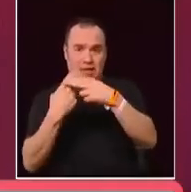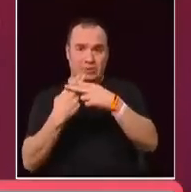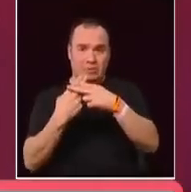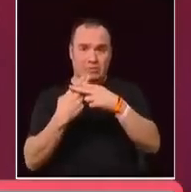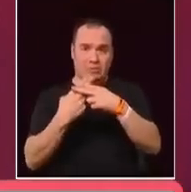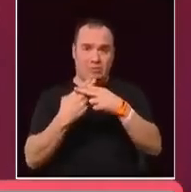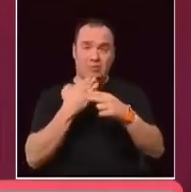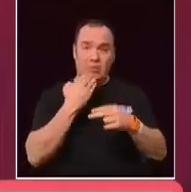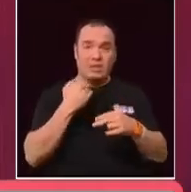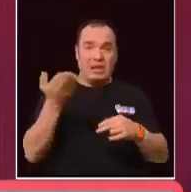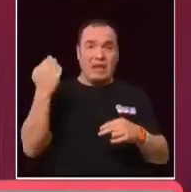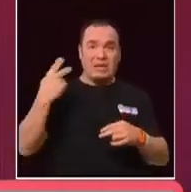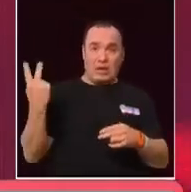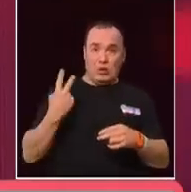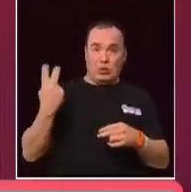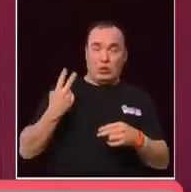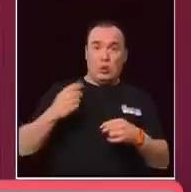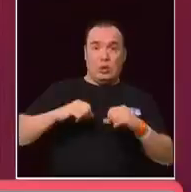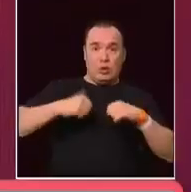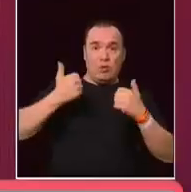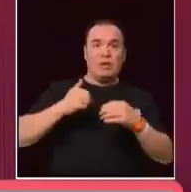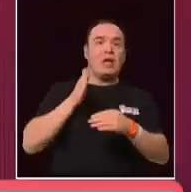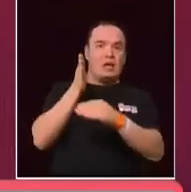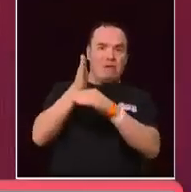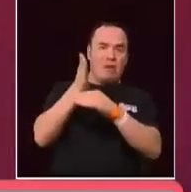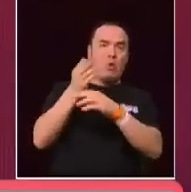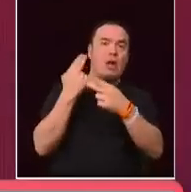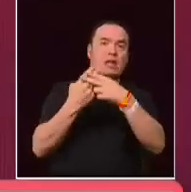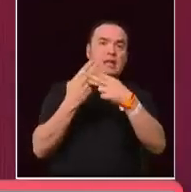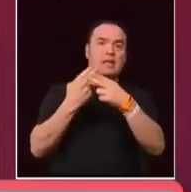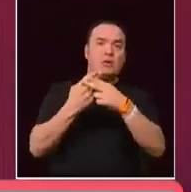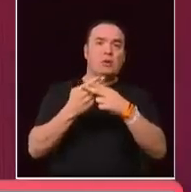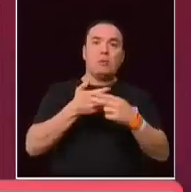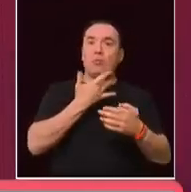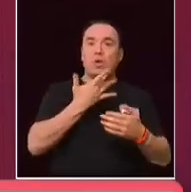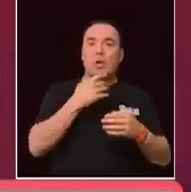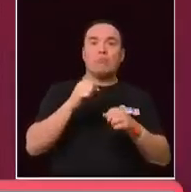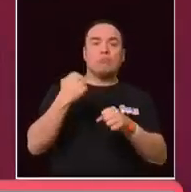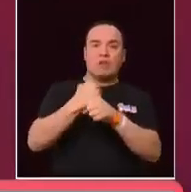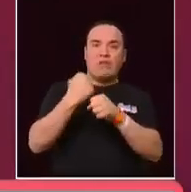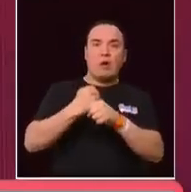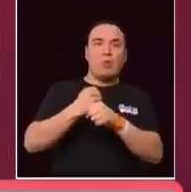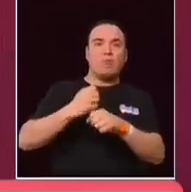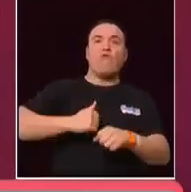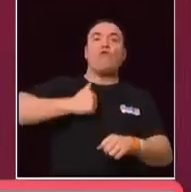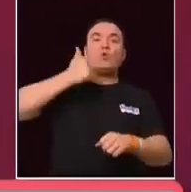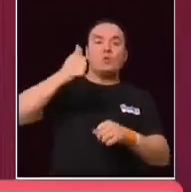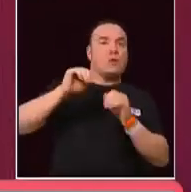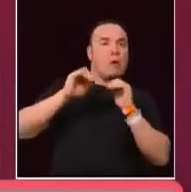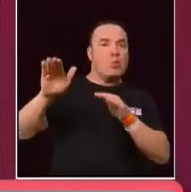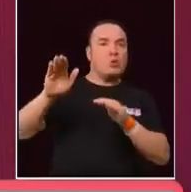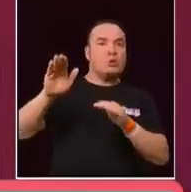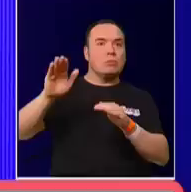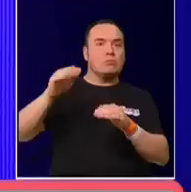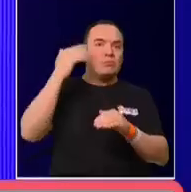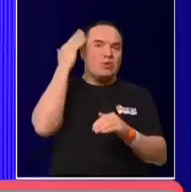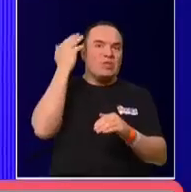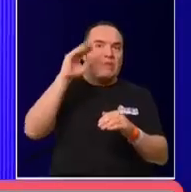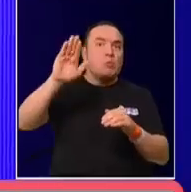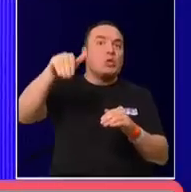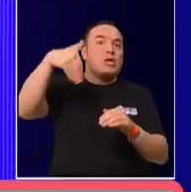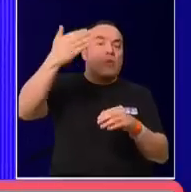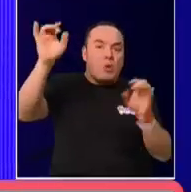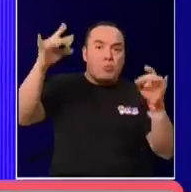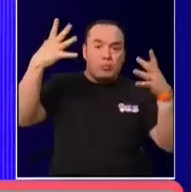desde más jóvenes, asistíamos a la Teletón colaborando como voluntarios y nunca pensamos estar dentro de con